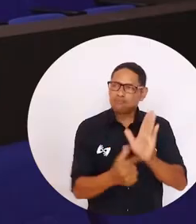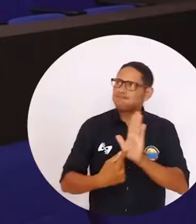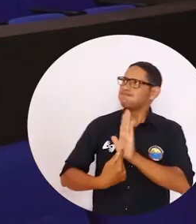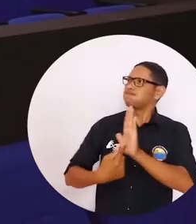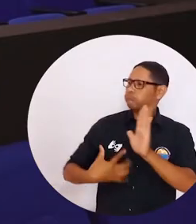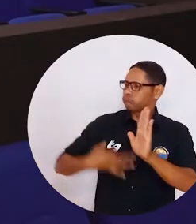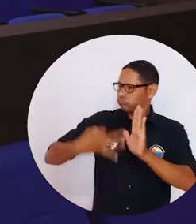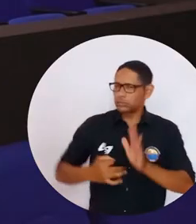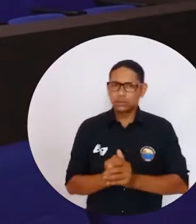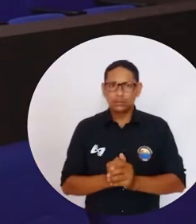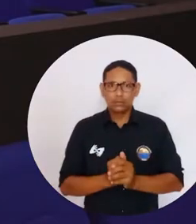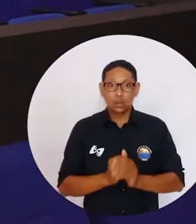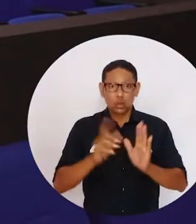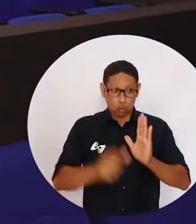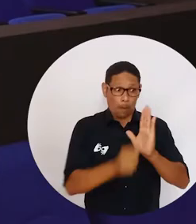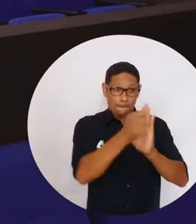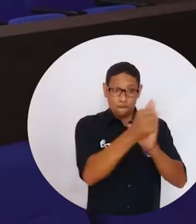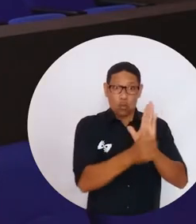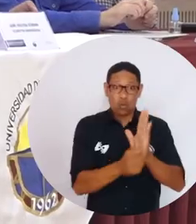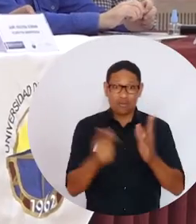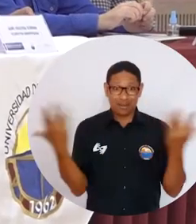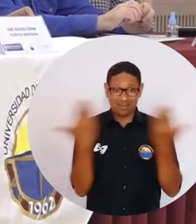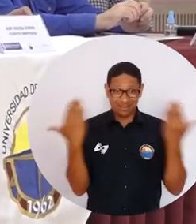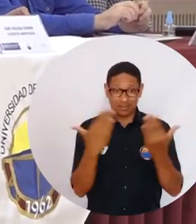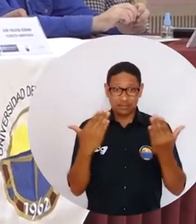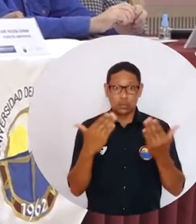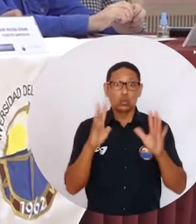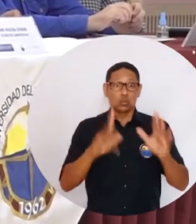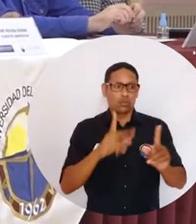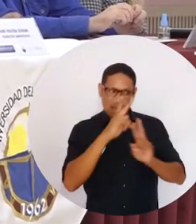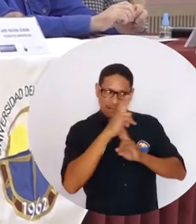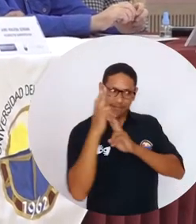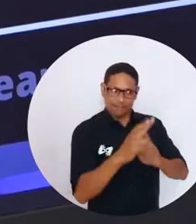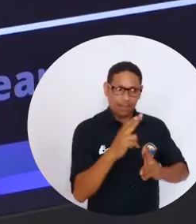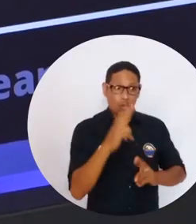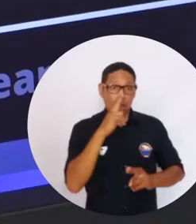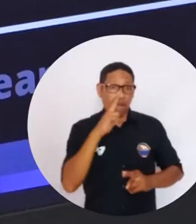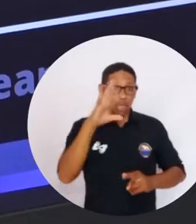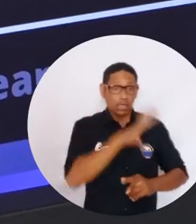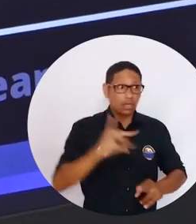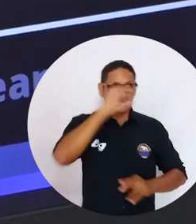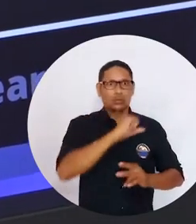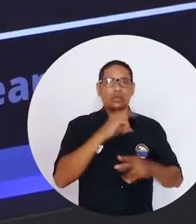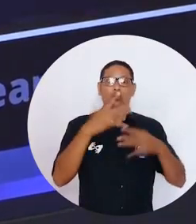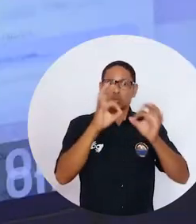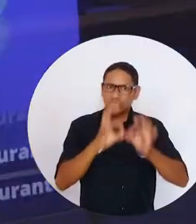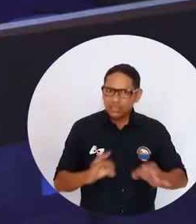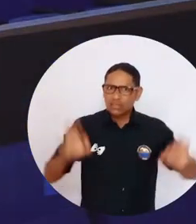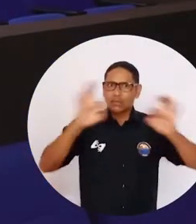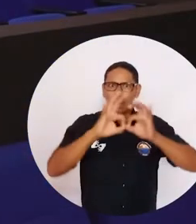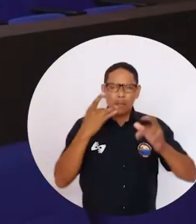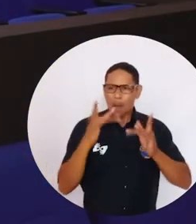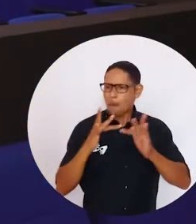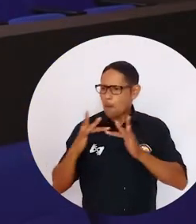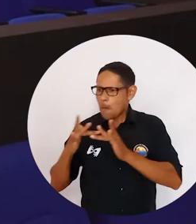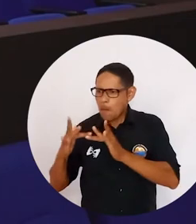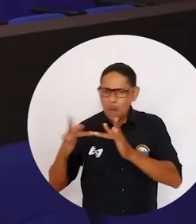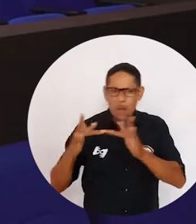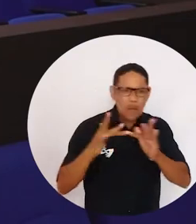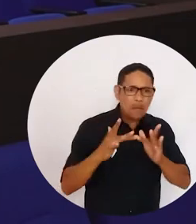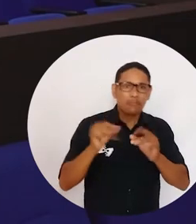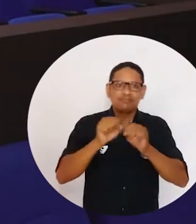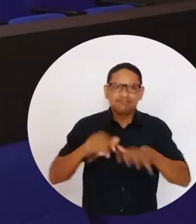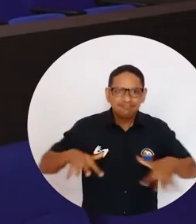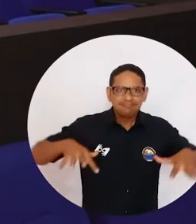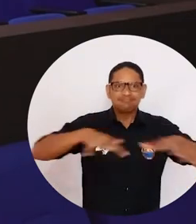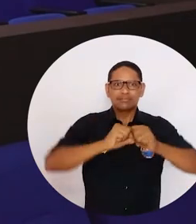programa. El reconocimiento nacional que tiene el programa, el impacto que ha logrado localmente también, la conexión que tiene con